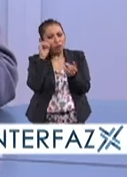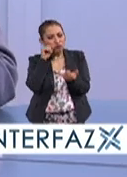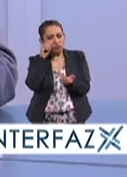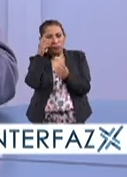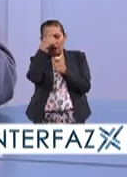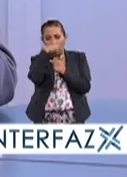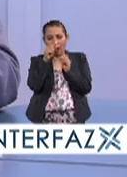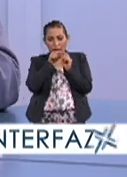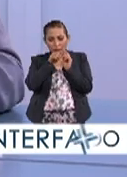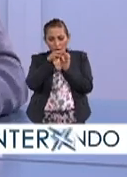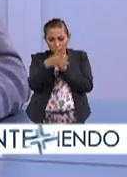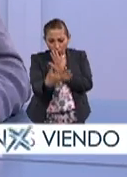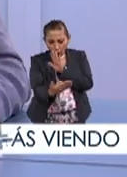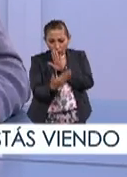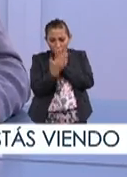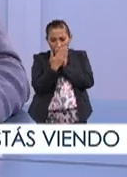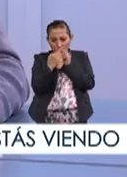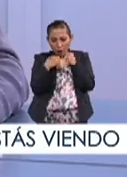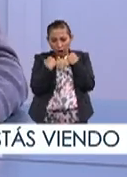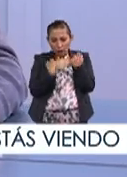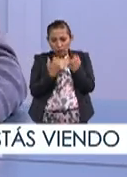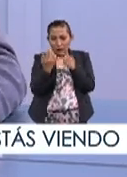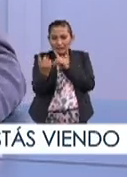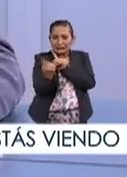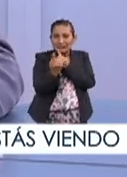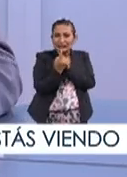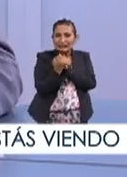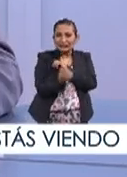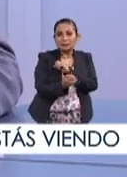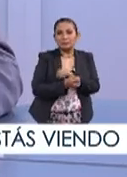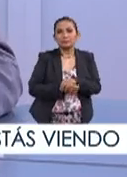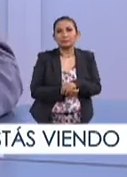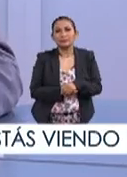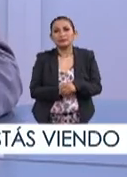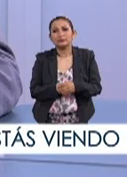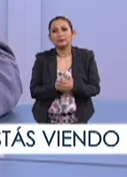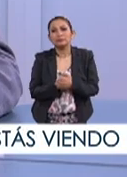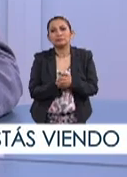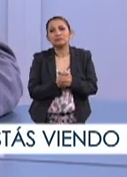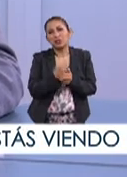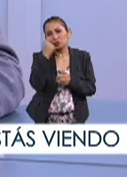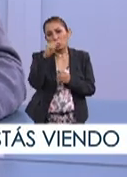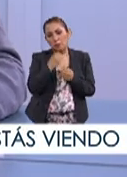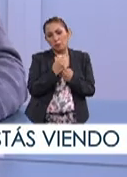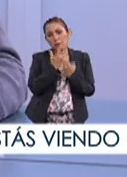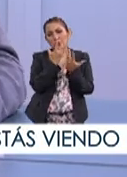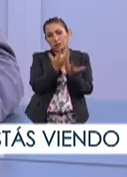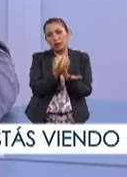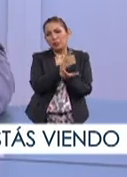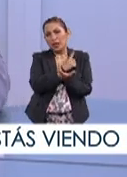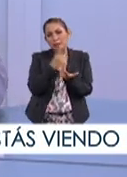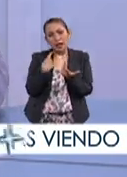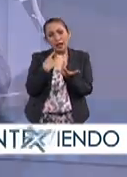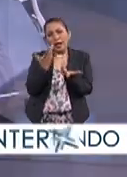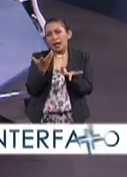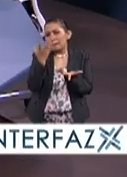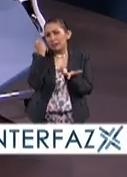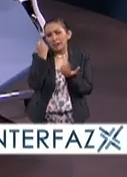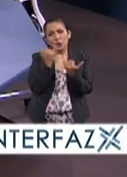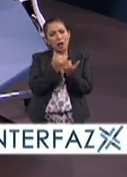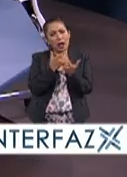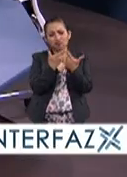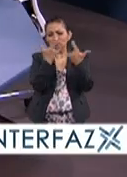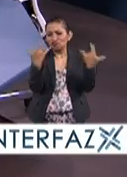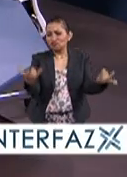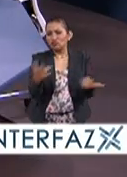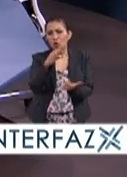reflejar el rostro y reflejar el corazón de quien se acerca, ¿no? Y creo que la poesía debe aprenderse como se aprenden los